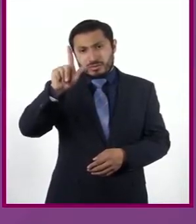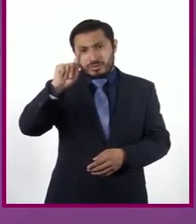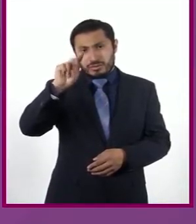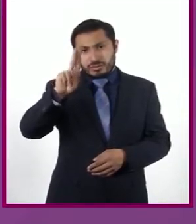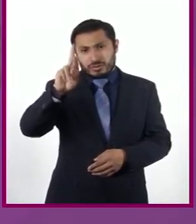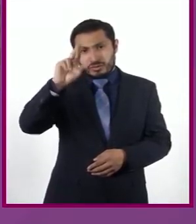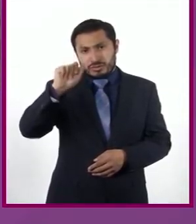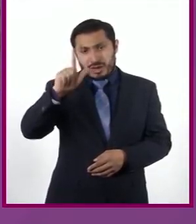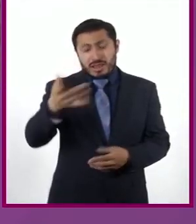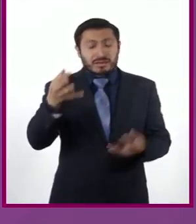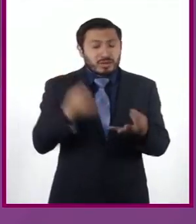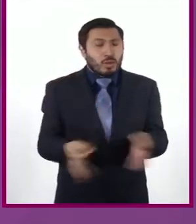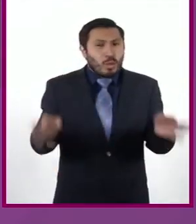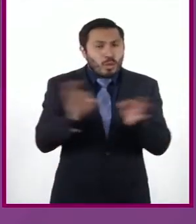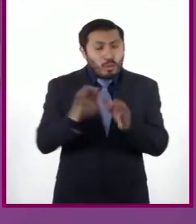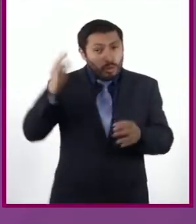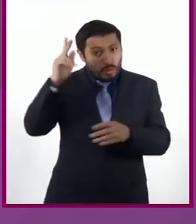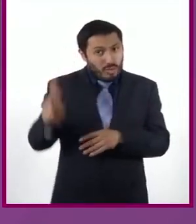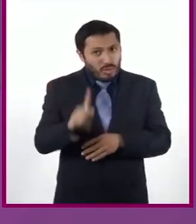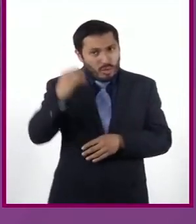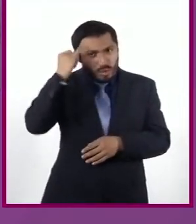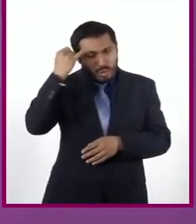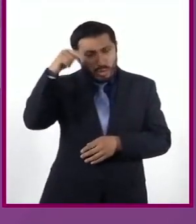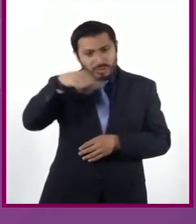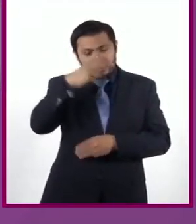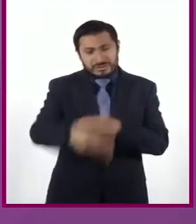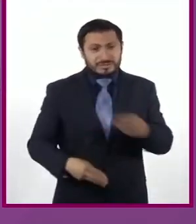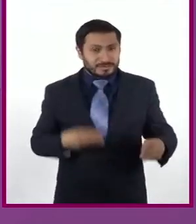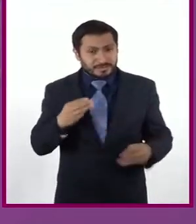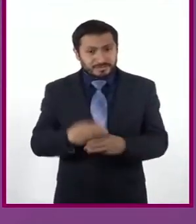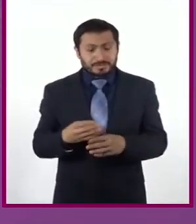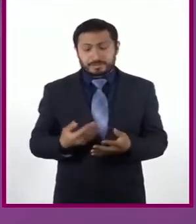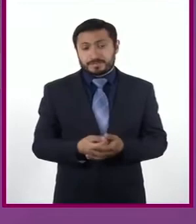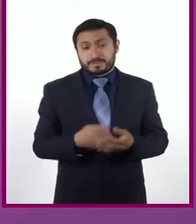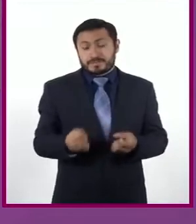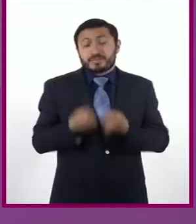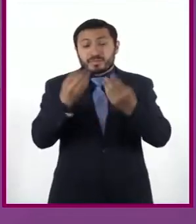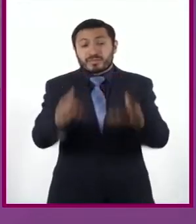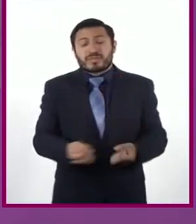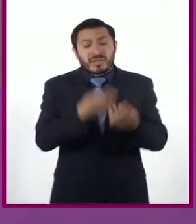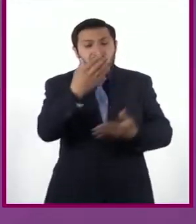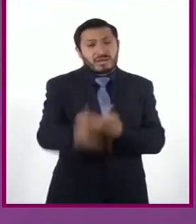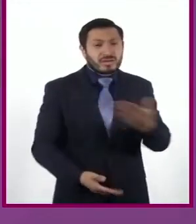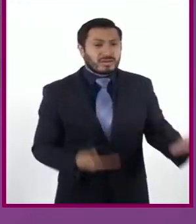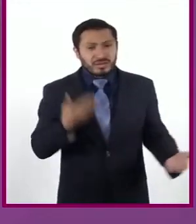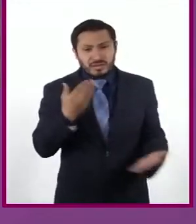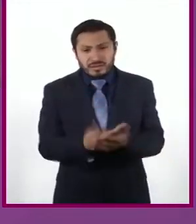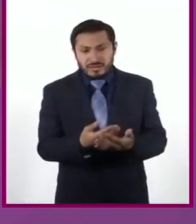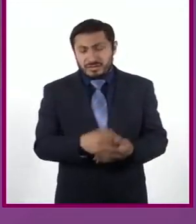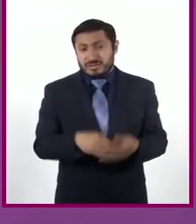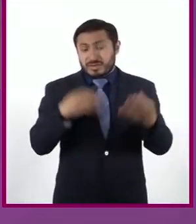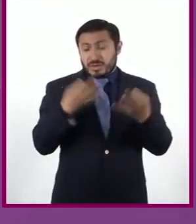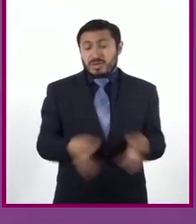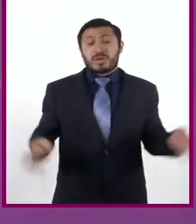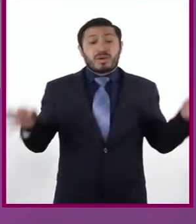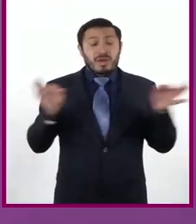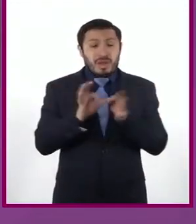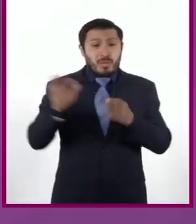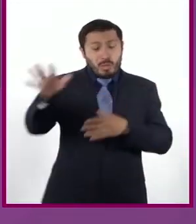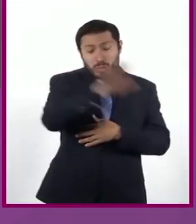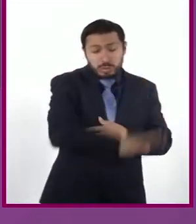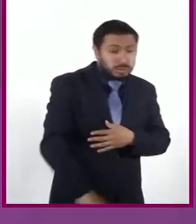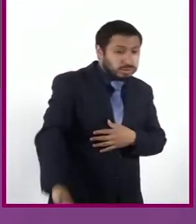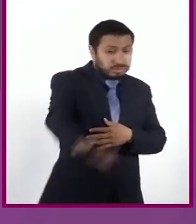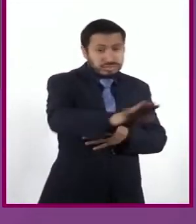Estas regiones bioculturales proporcionan al mundo y a México servicios ambientales invaluables globales, regionales y locales.